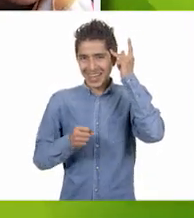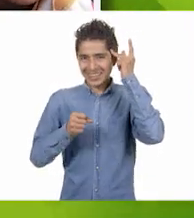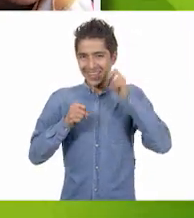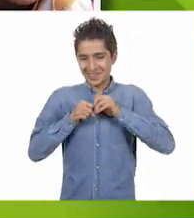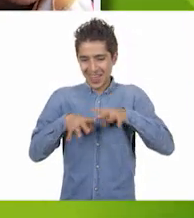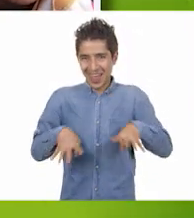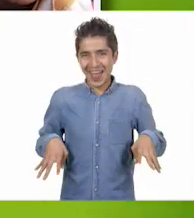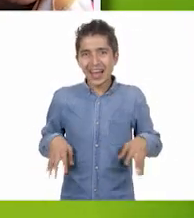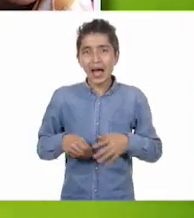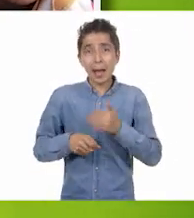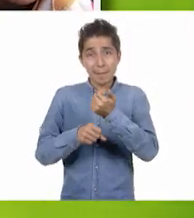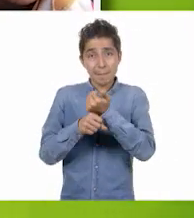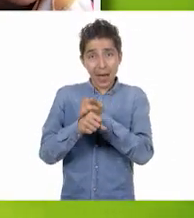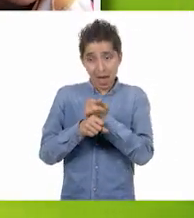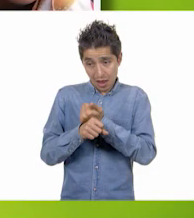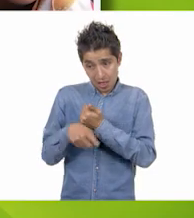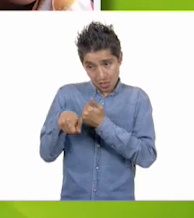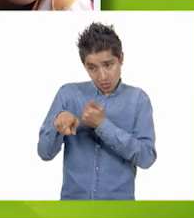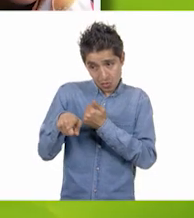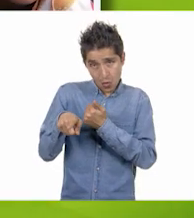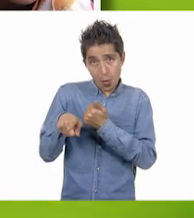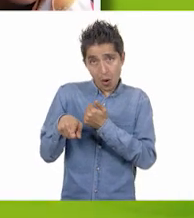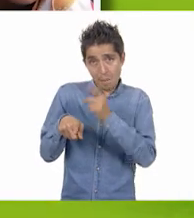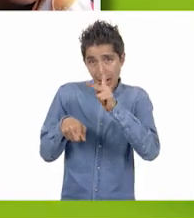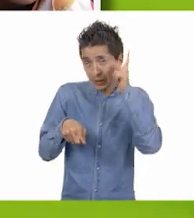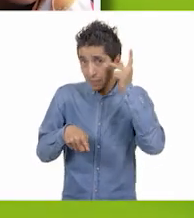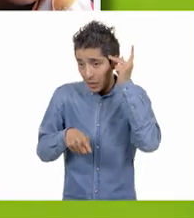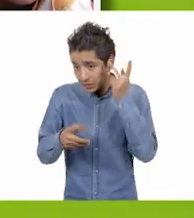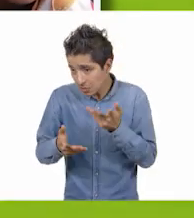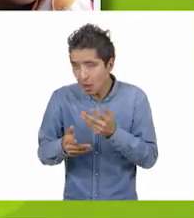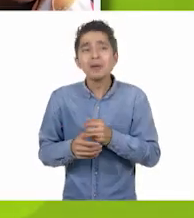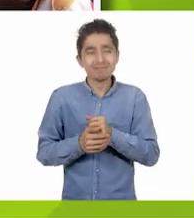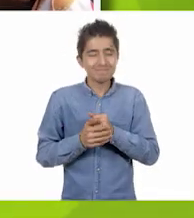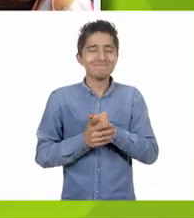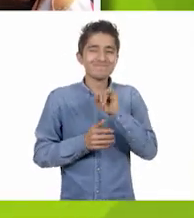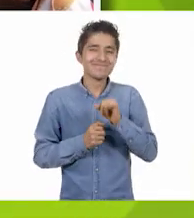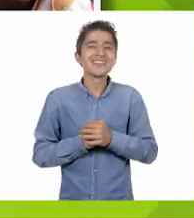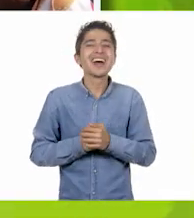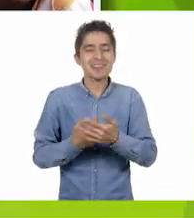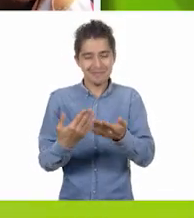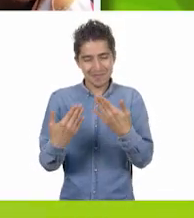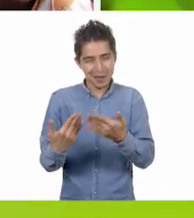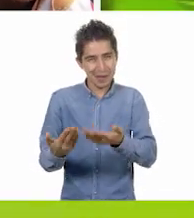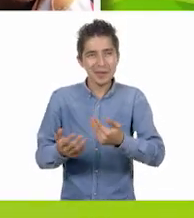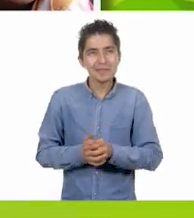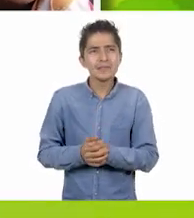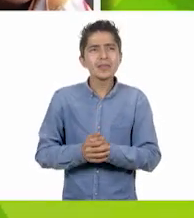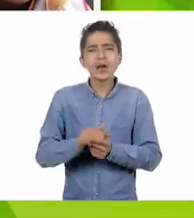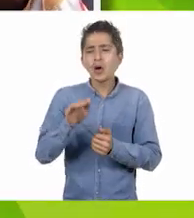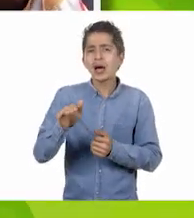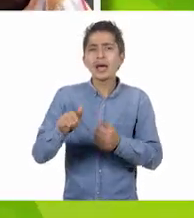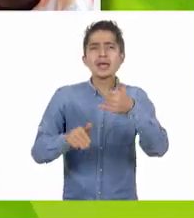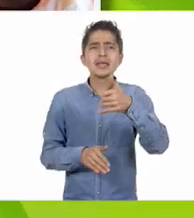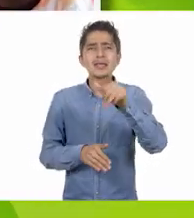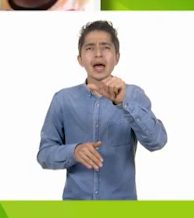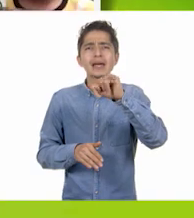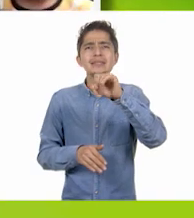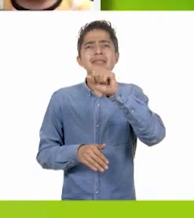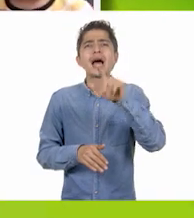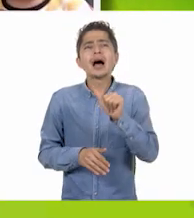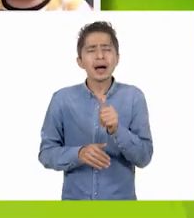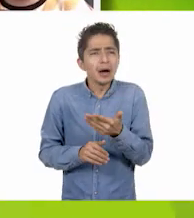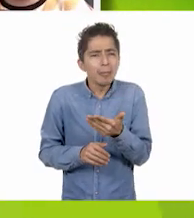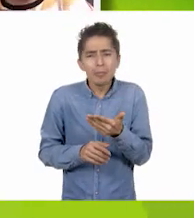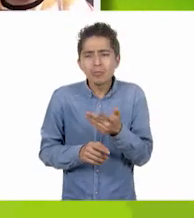Ay, ¿para ti el amarillo es como de princesas? Uy, muy bien, perfecto. Oye, Yaisa, ¿cuál es tu